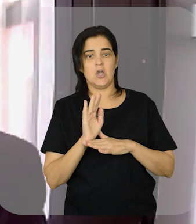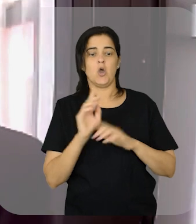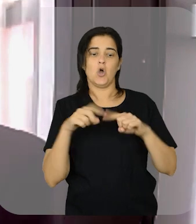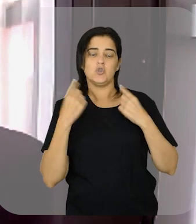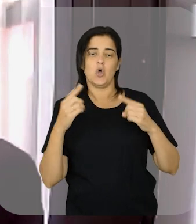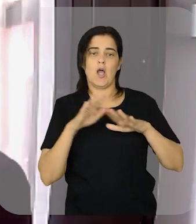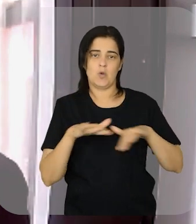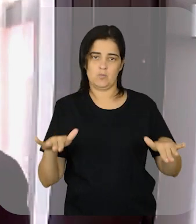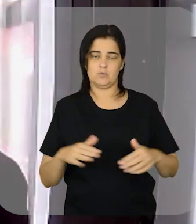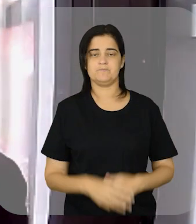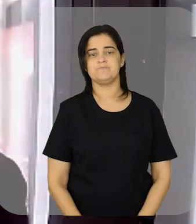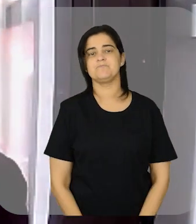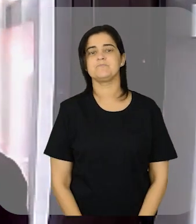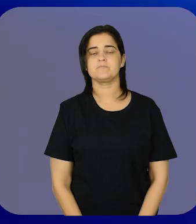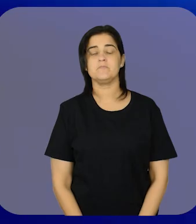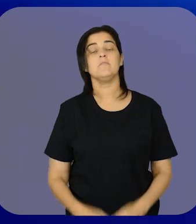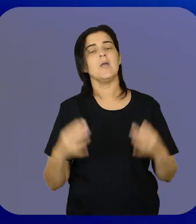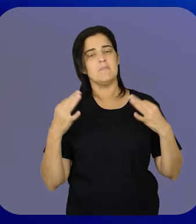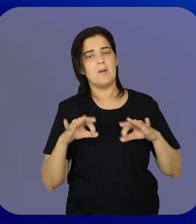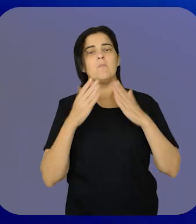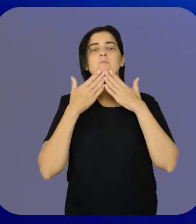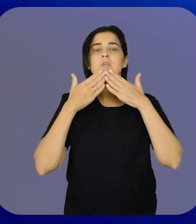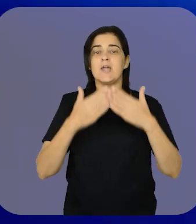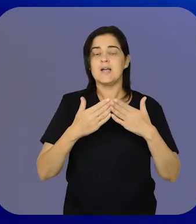todos los alumnos. Bien, muchas